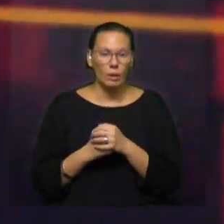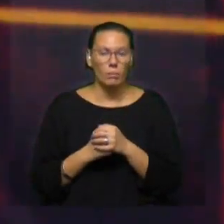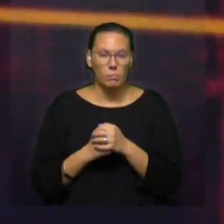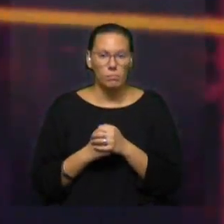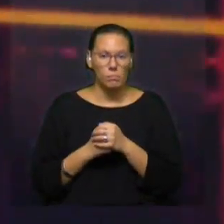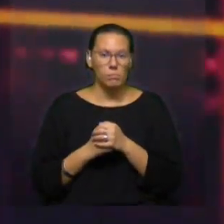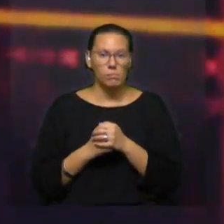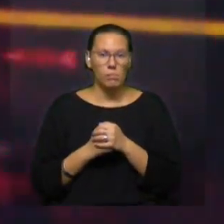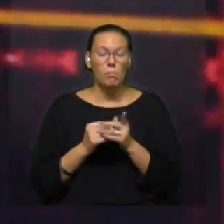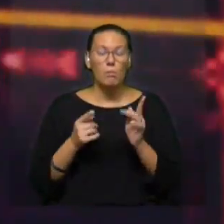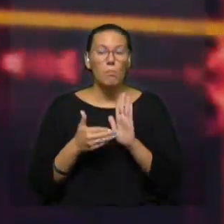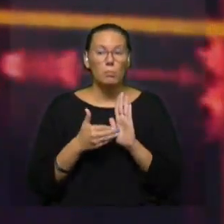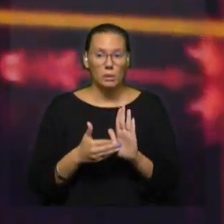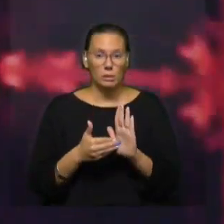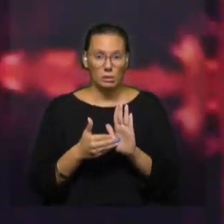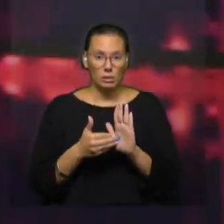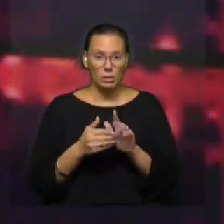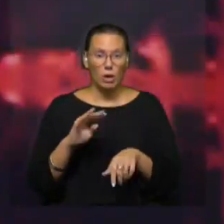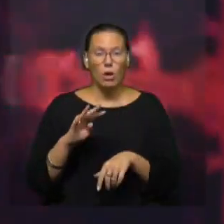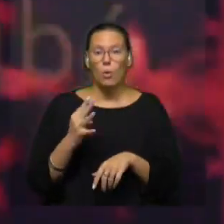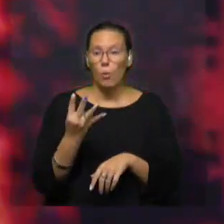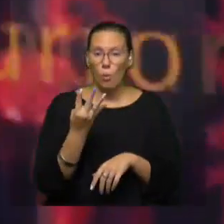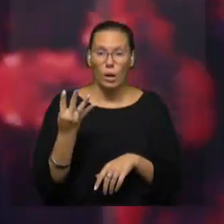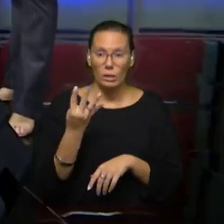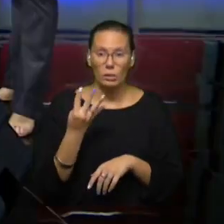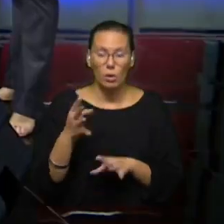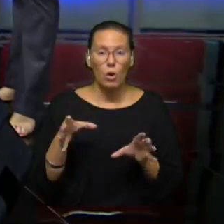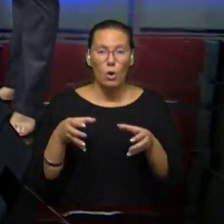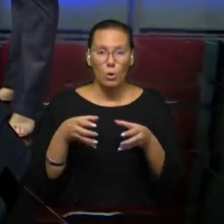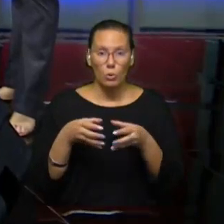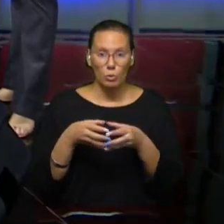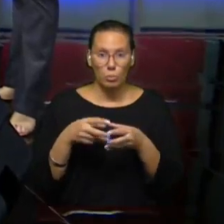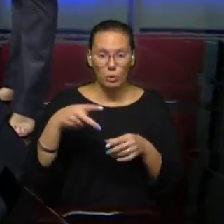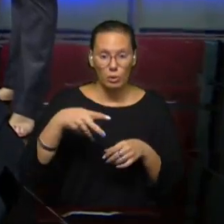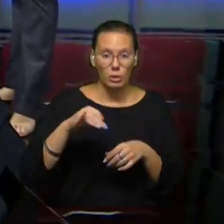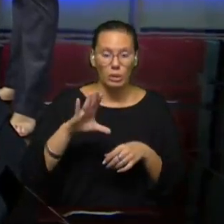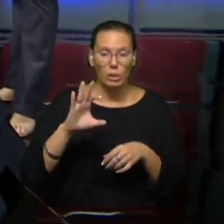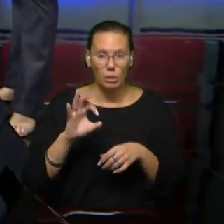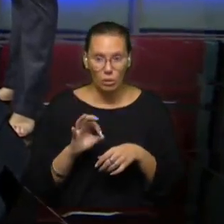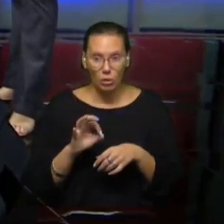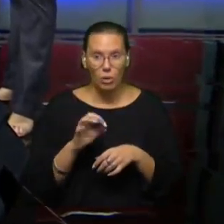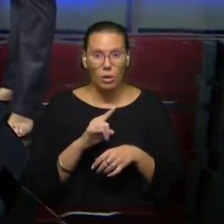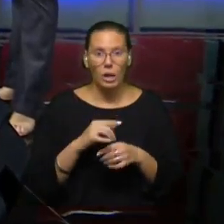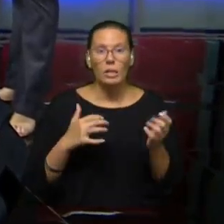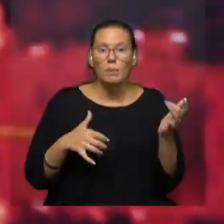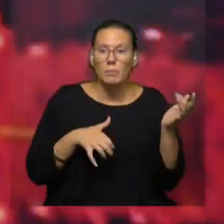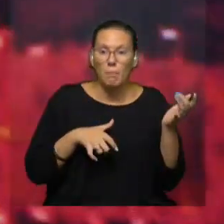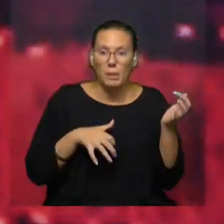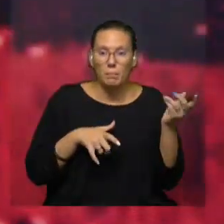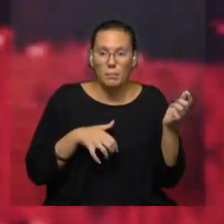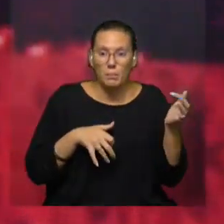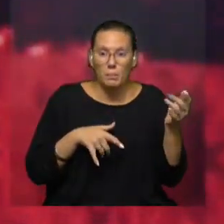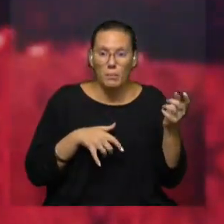En sí lo que vamos a estar presentando es el cuarteto, porque voy a estar en banda acompañada también con Nico Varela, pero Nico es el bajista en